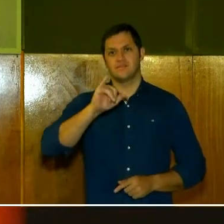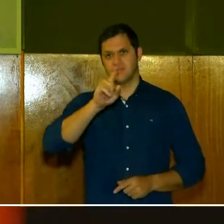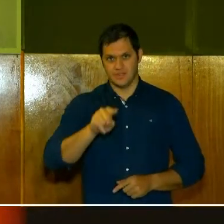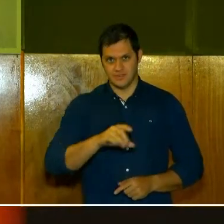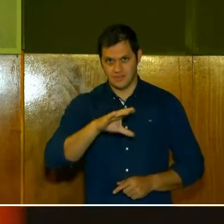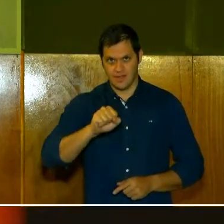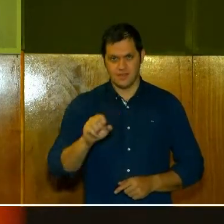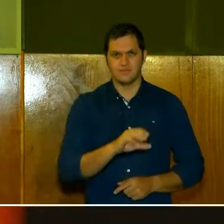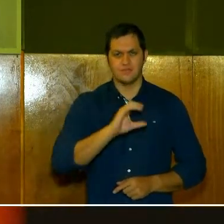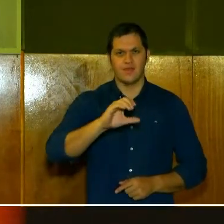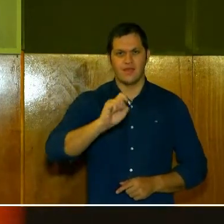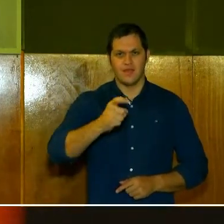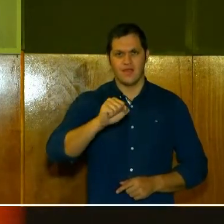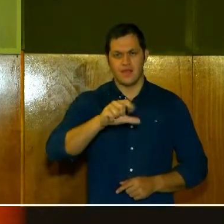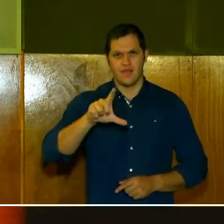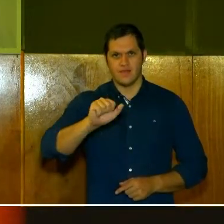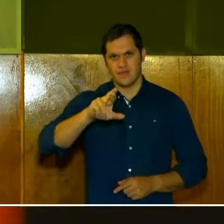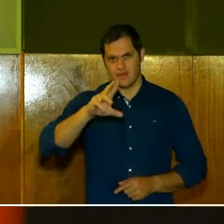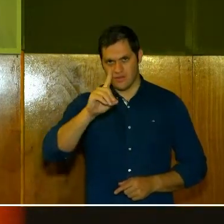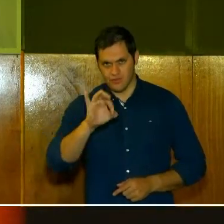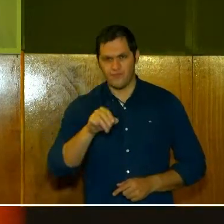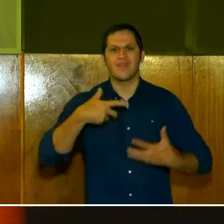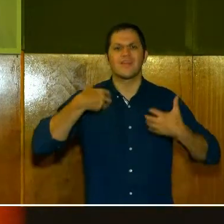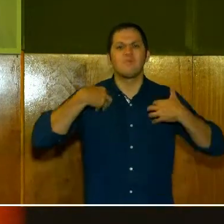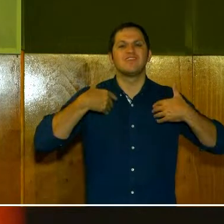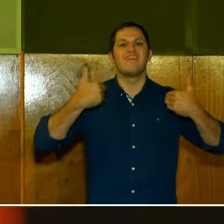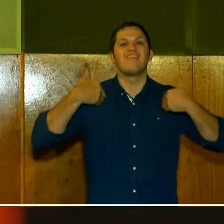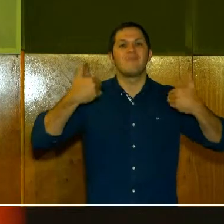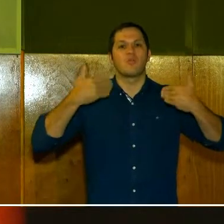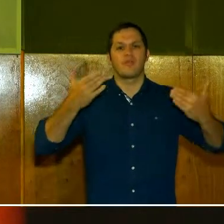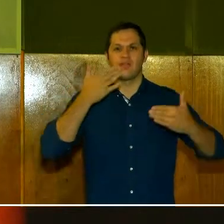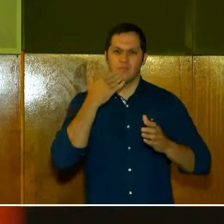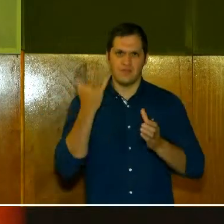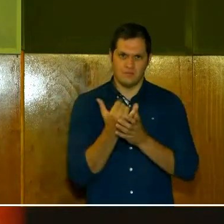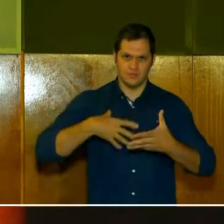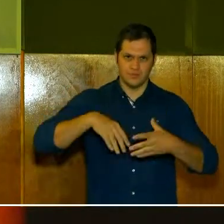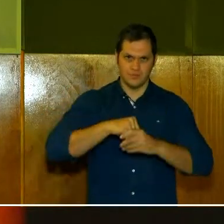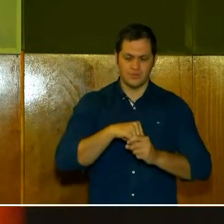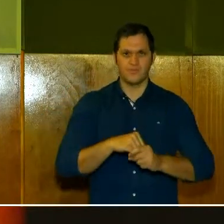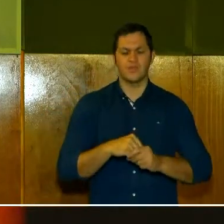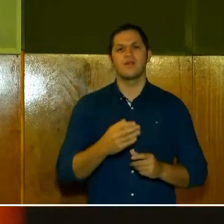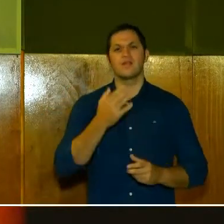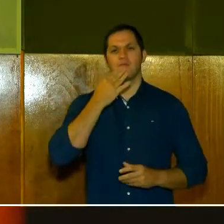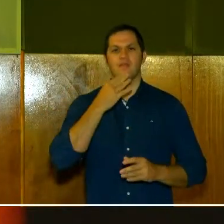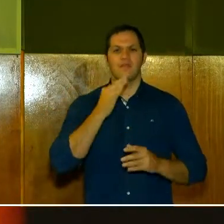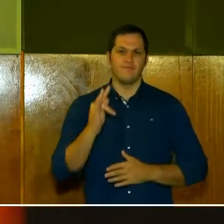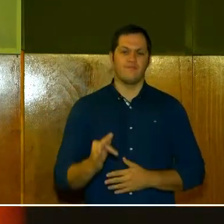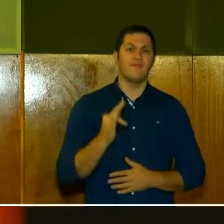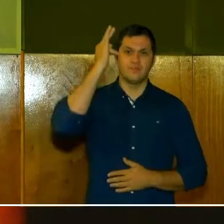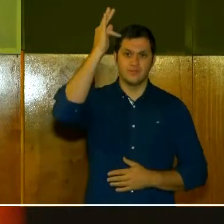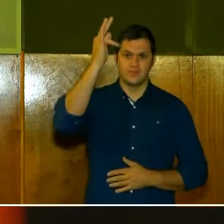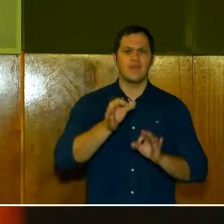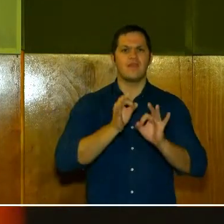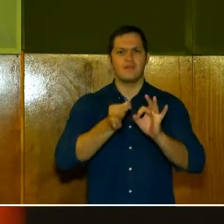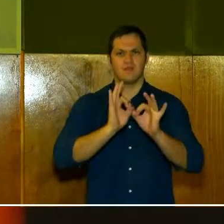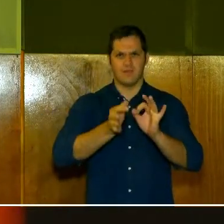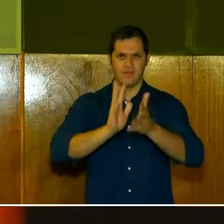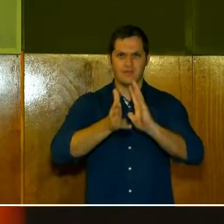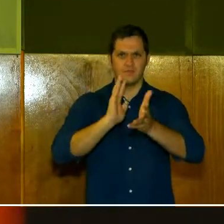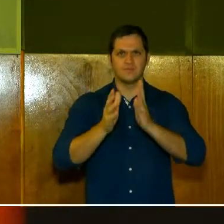dirección de ciencias y tecnologías de la ilustre municipalidad de cerro navia a francisca gallardo directora de la